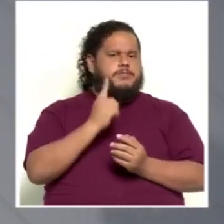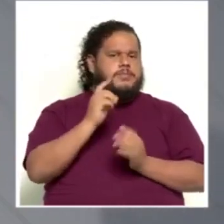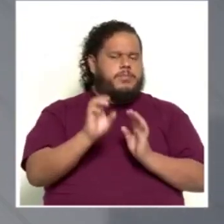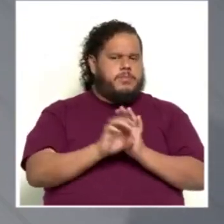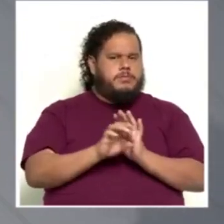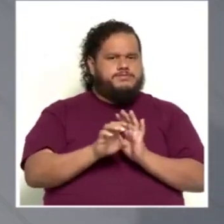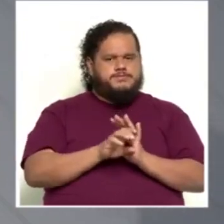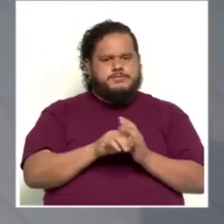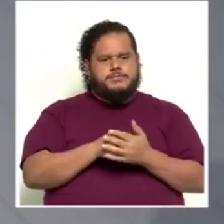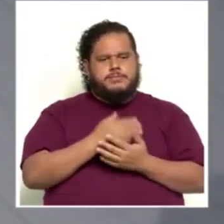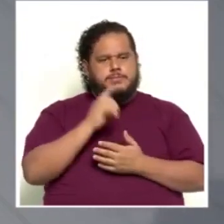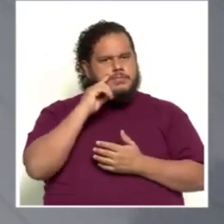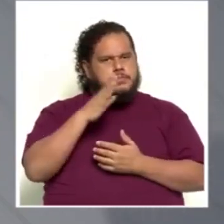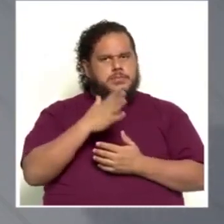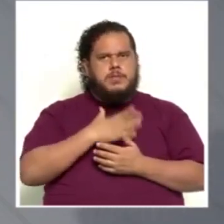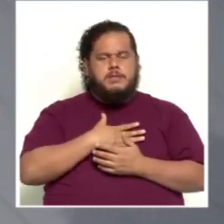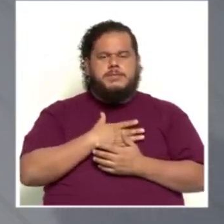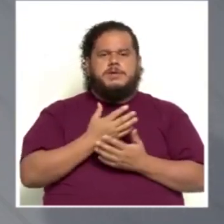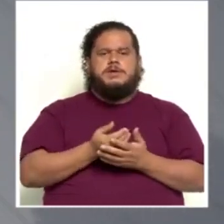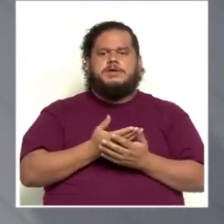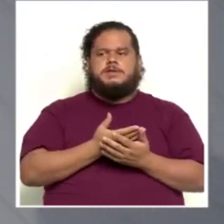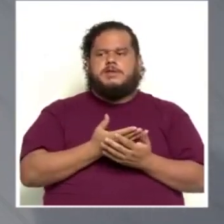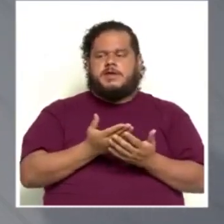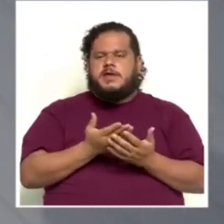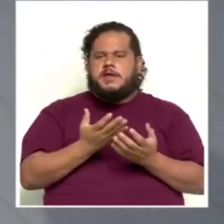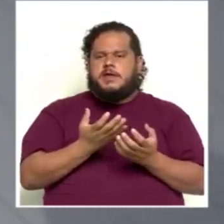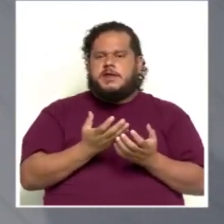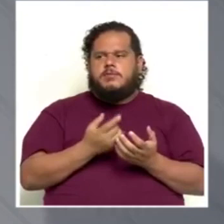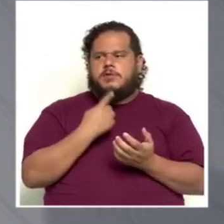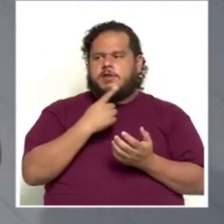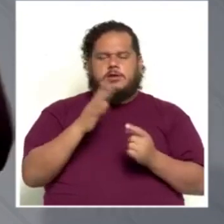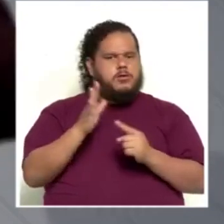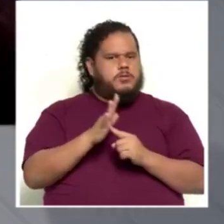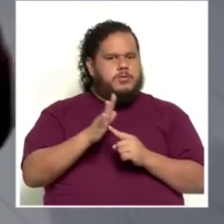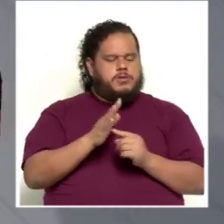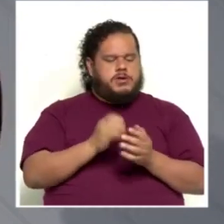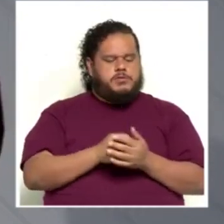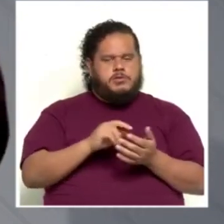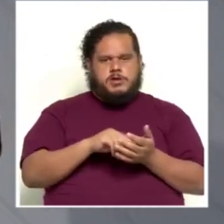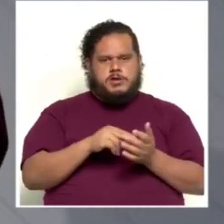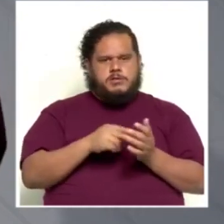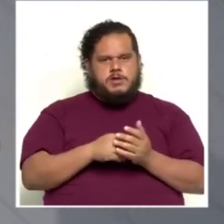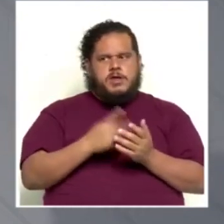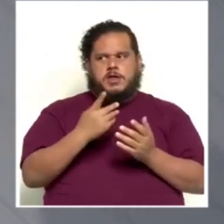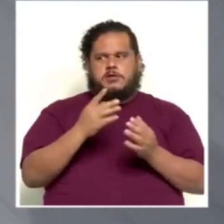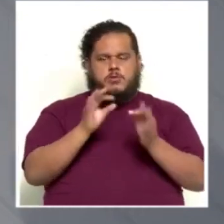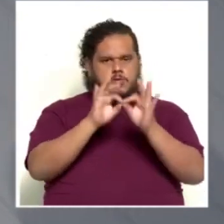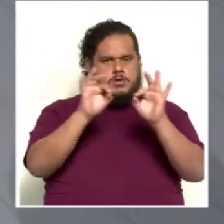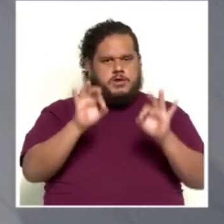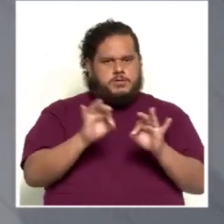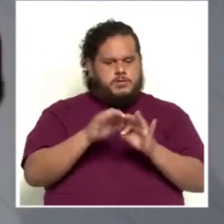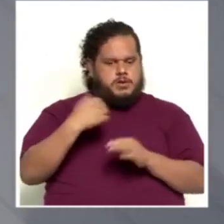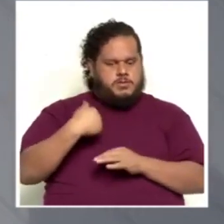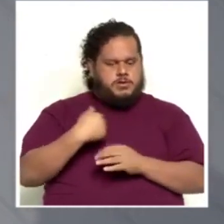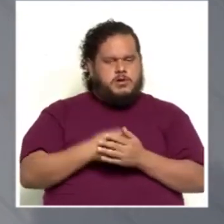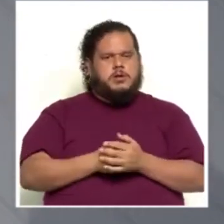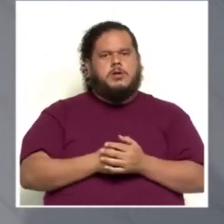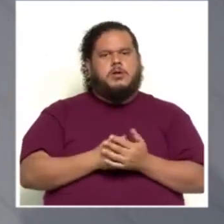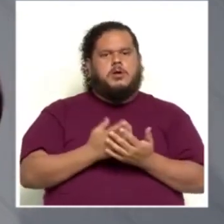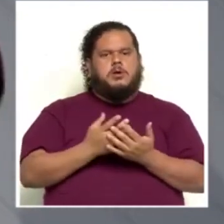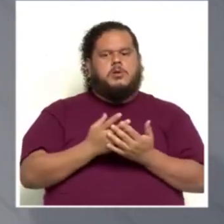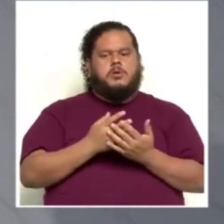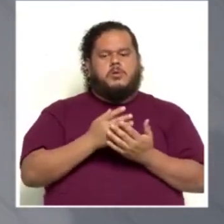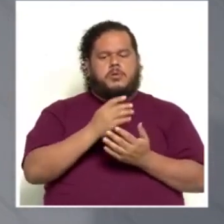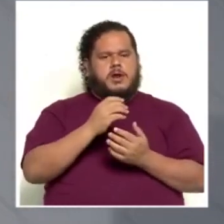ejemplo, me parece a mí, muy didáctico de qué queremos decir con populismo. Es decir, es una figura masculina con una actitud